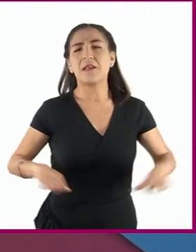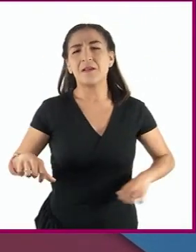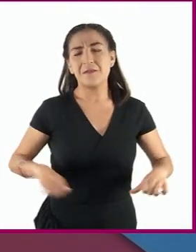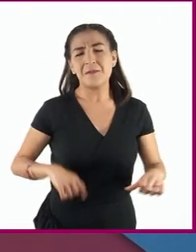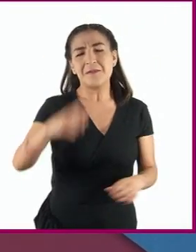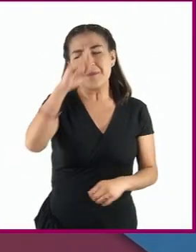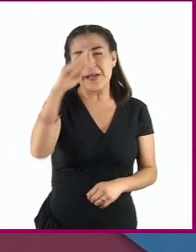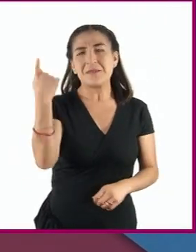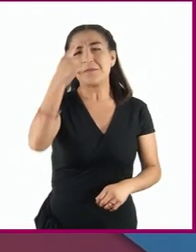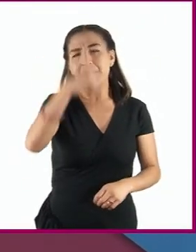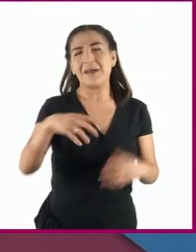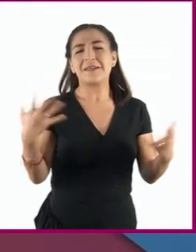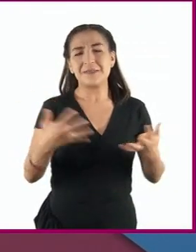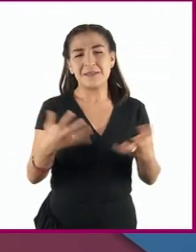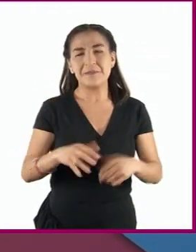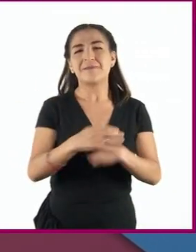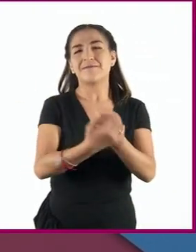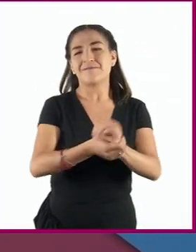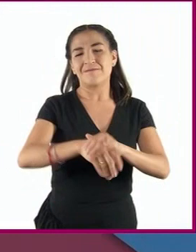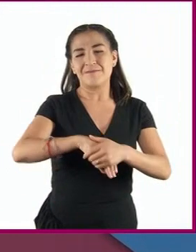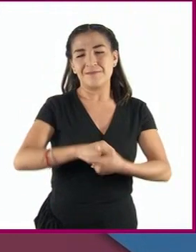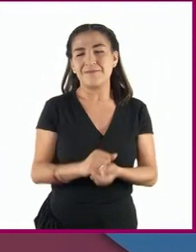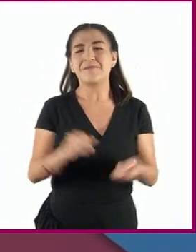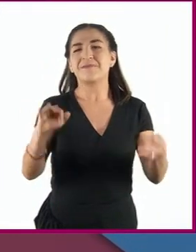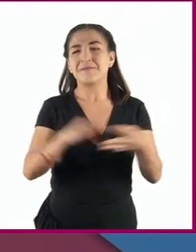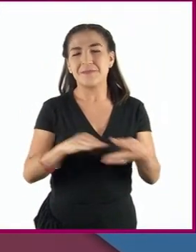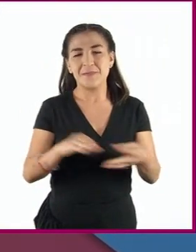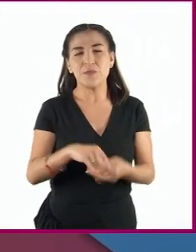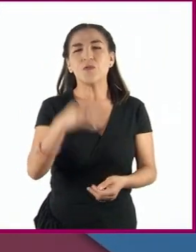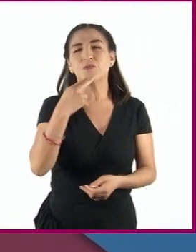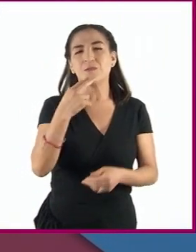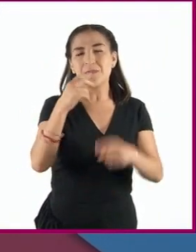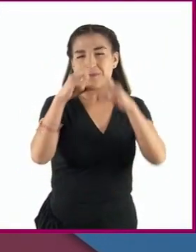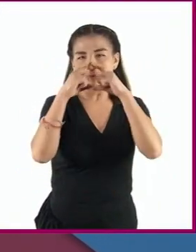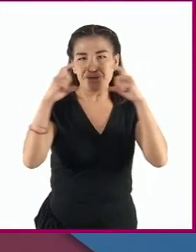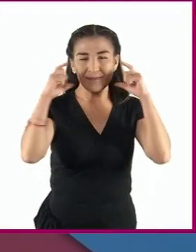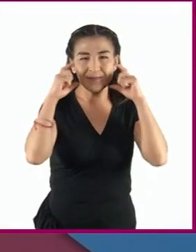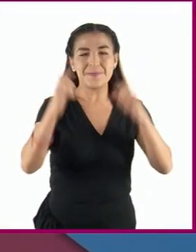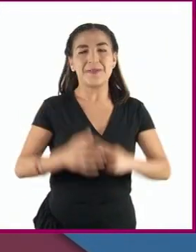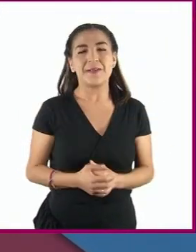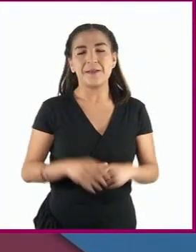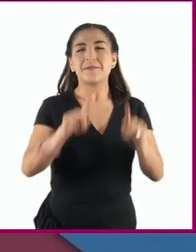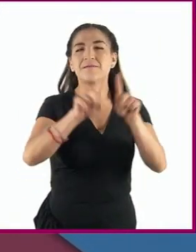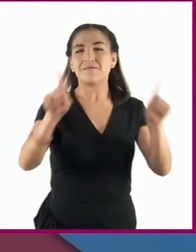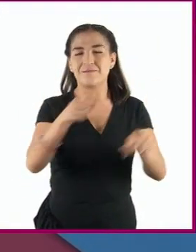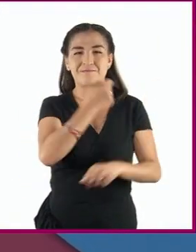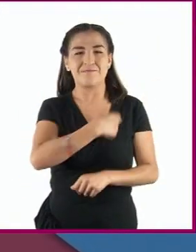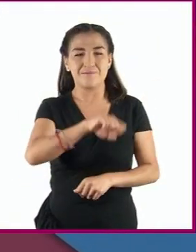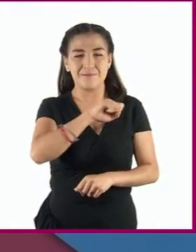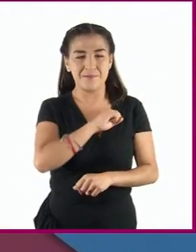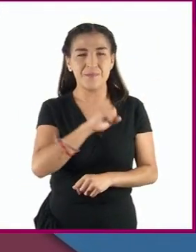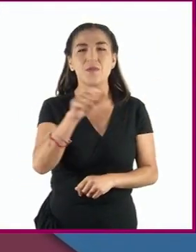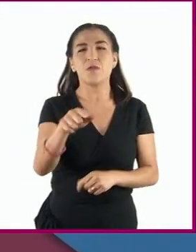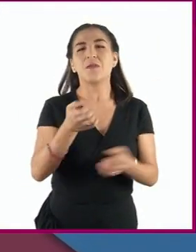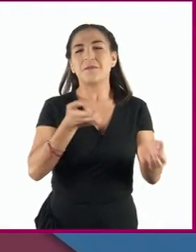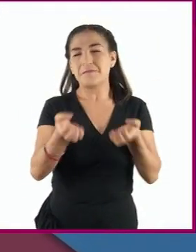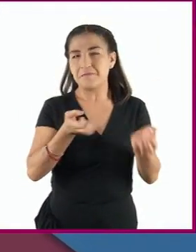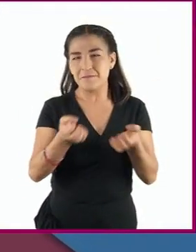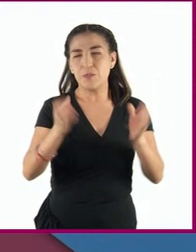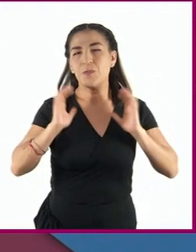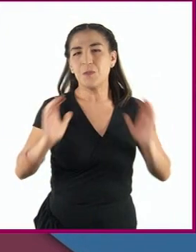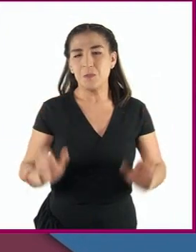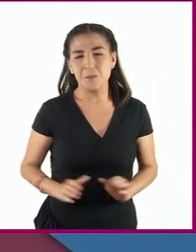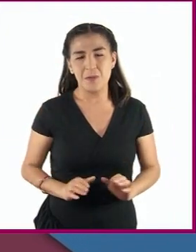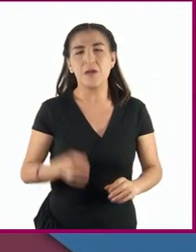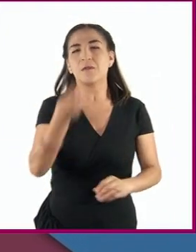sencillas para hacerlo son el lavado frecuente de las manos, el uso correcto de cubrebocas, la sana distancia, el ejercicio físico,